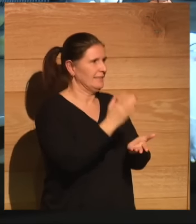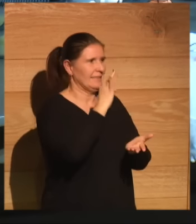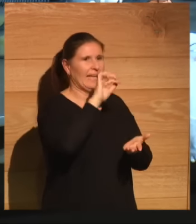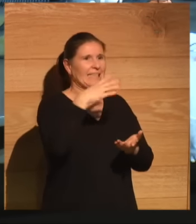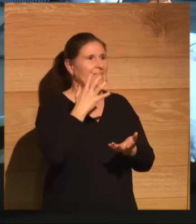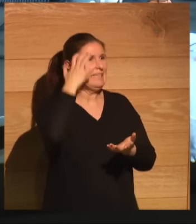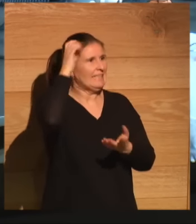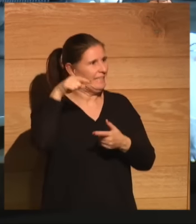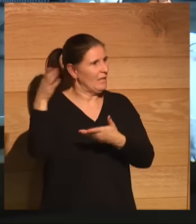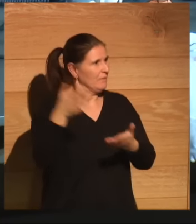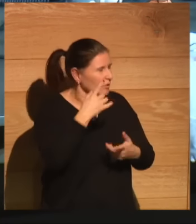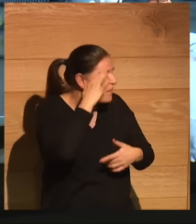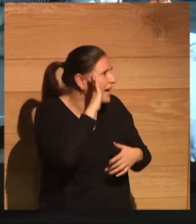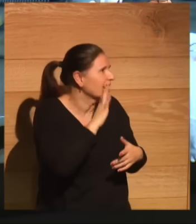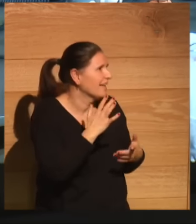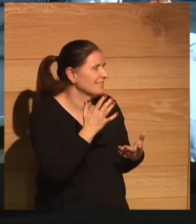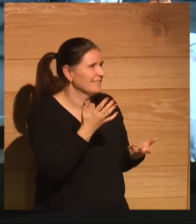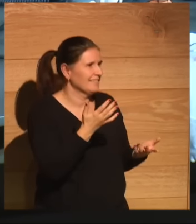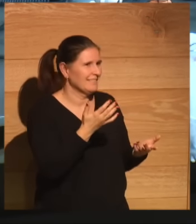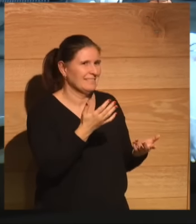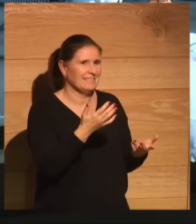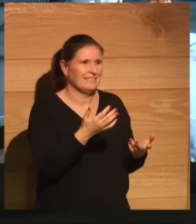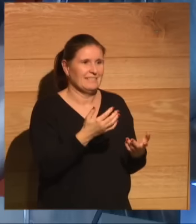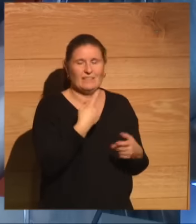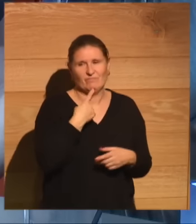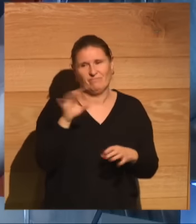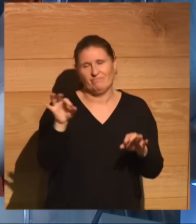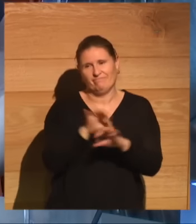¿Te imaginas la que liamos? Sí. Rodrigo, you are wrong.